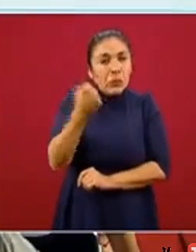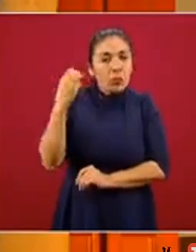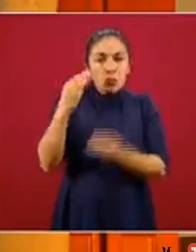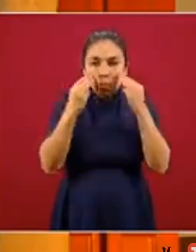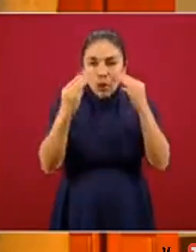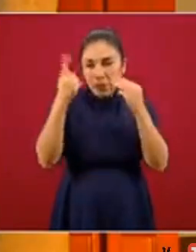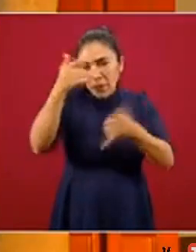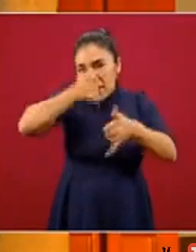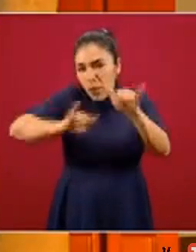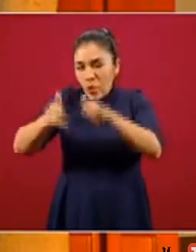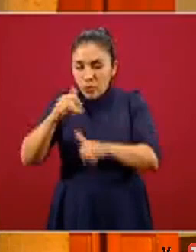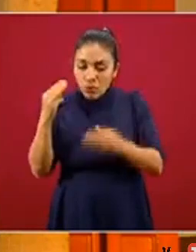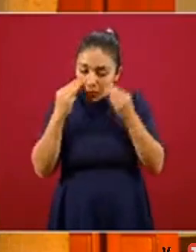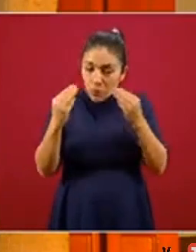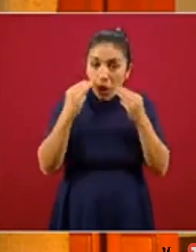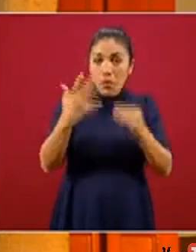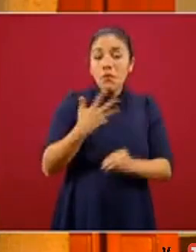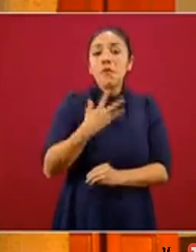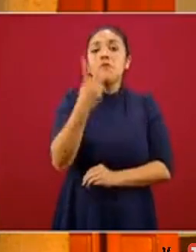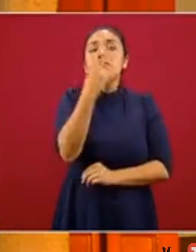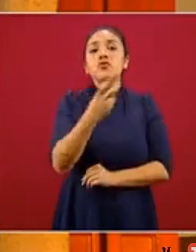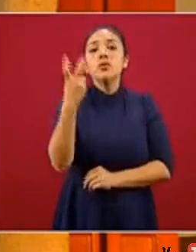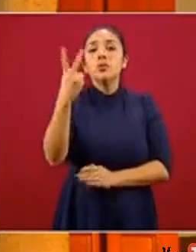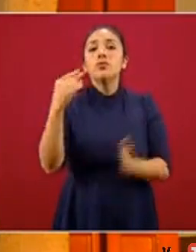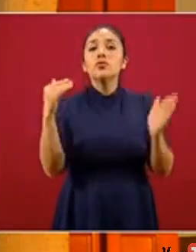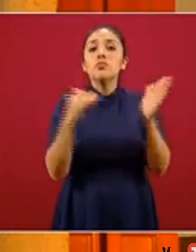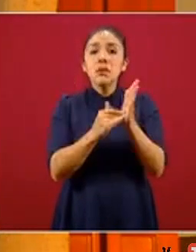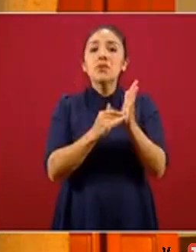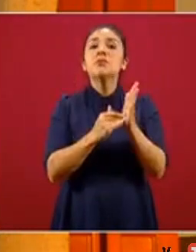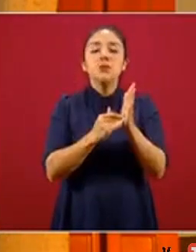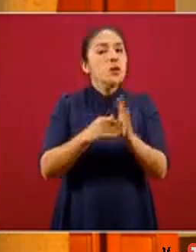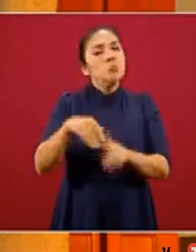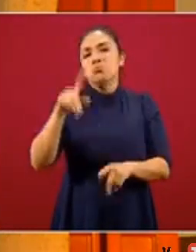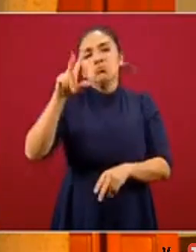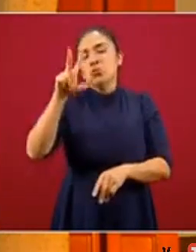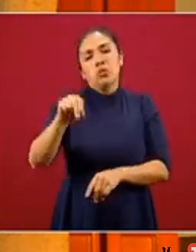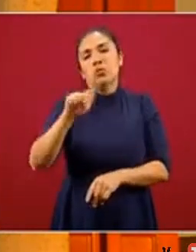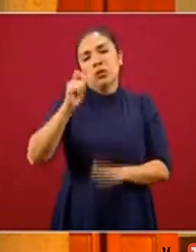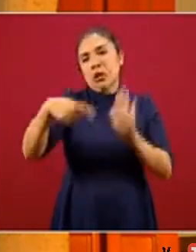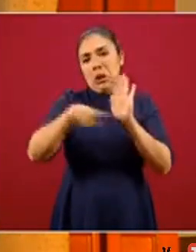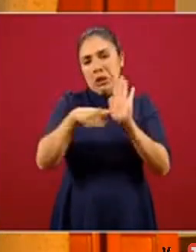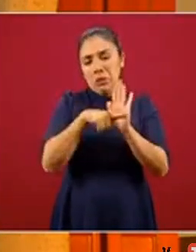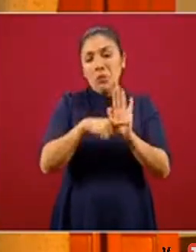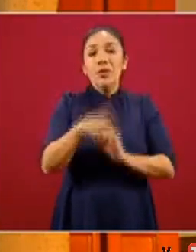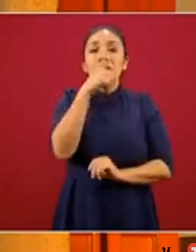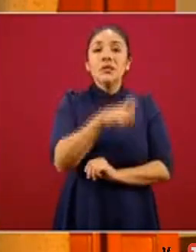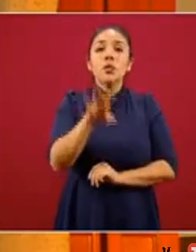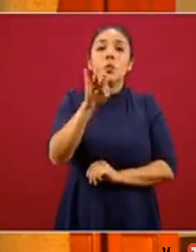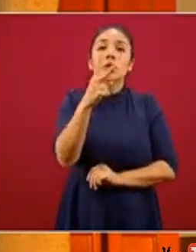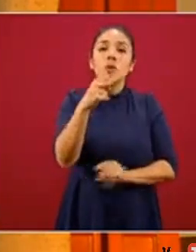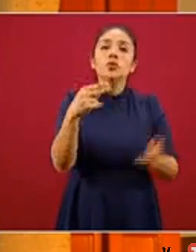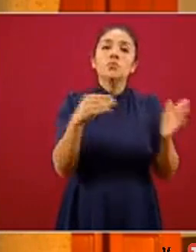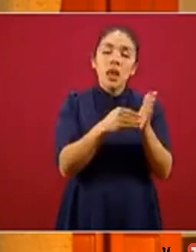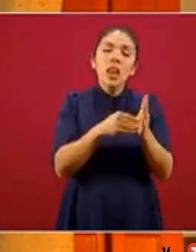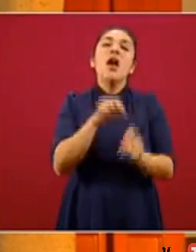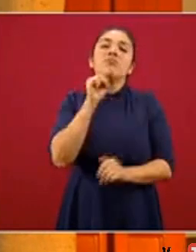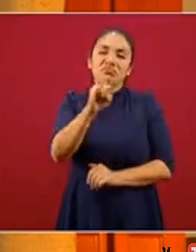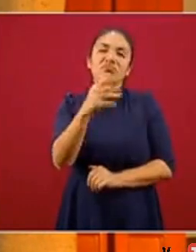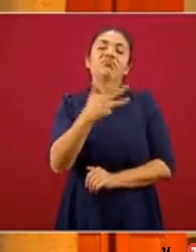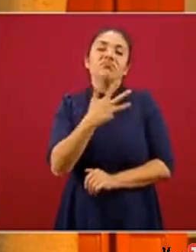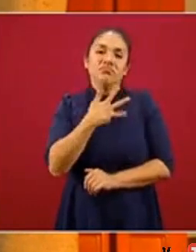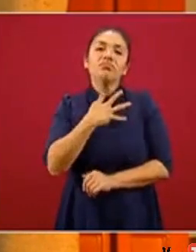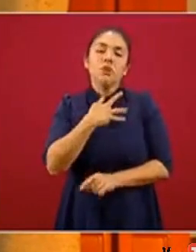el laboratorio tenemos a 202,000 que se descartaron y las 142,000 que he